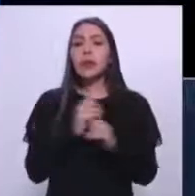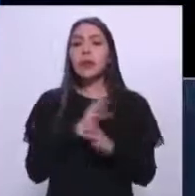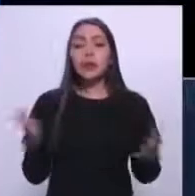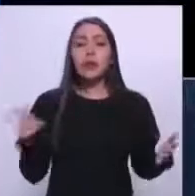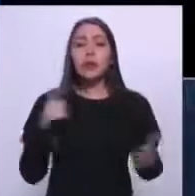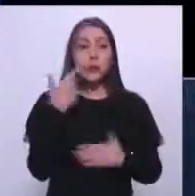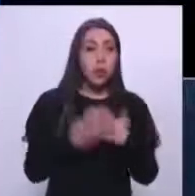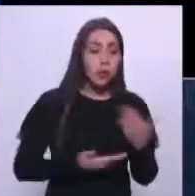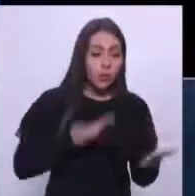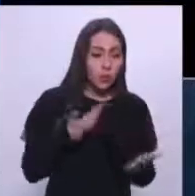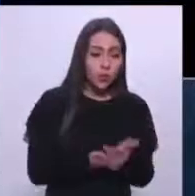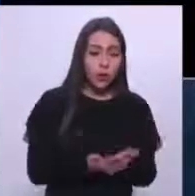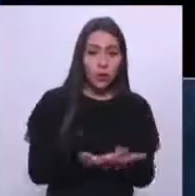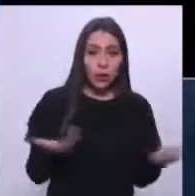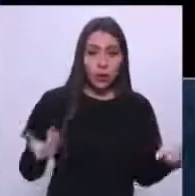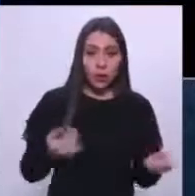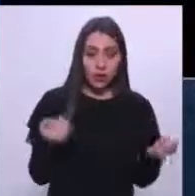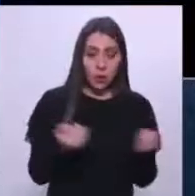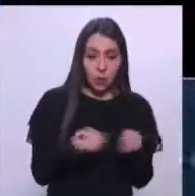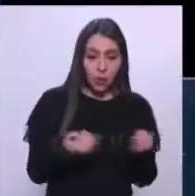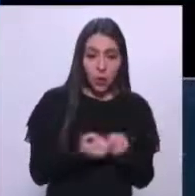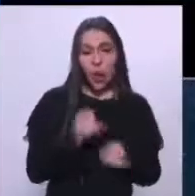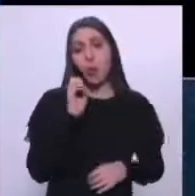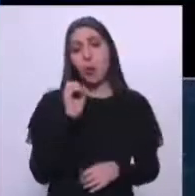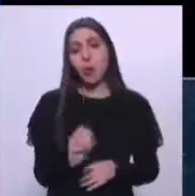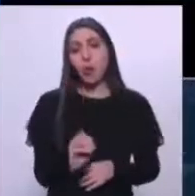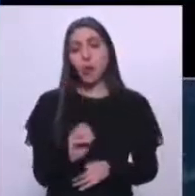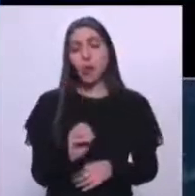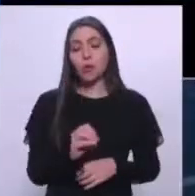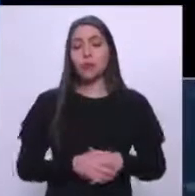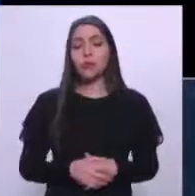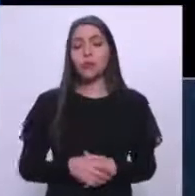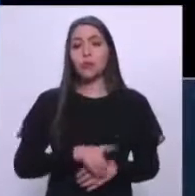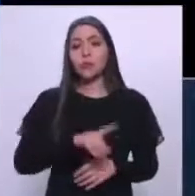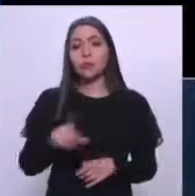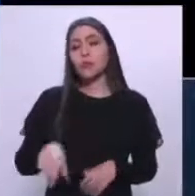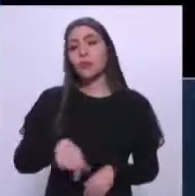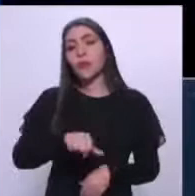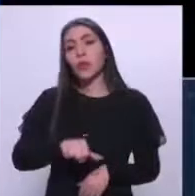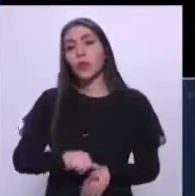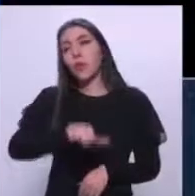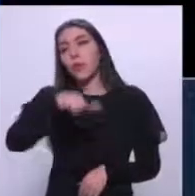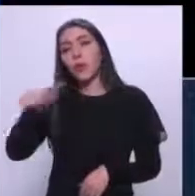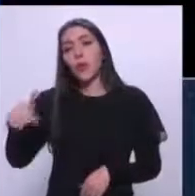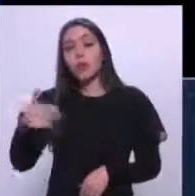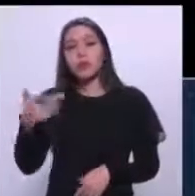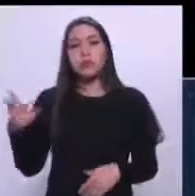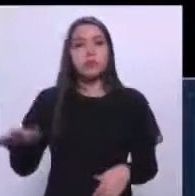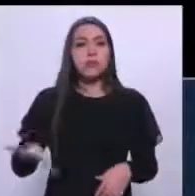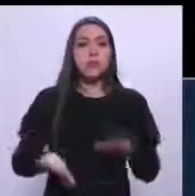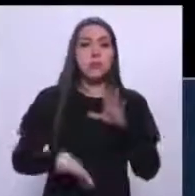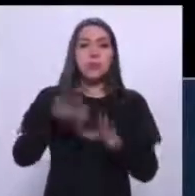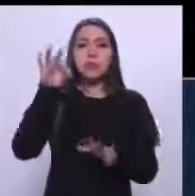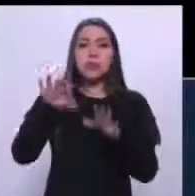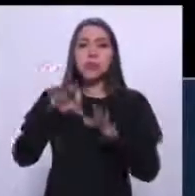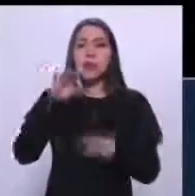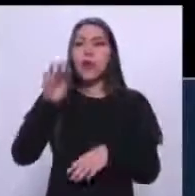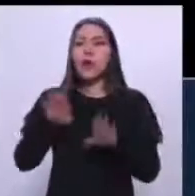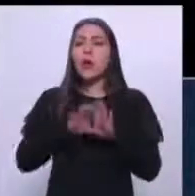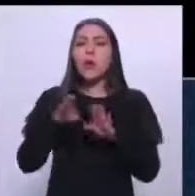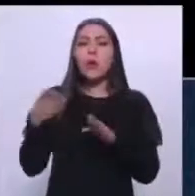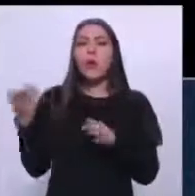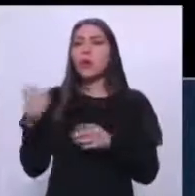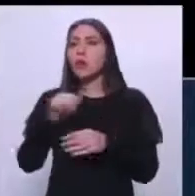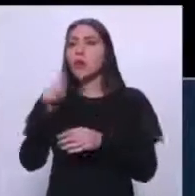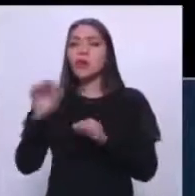iniciativa que ya está puesta de la misma manera o si van a encontrar, digamos, caminos que resuelvan las grandes discusiones que se